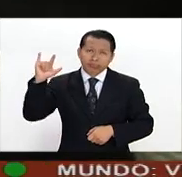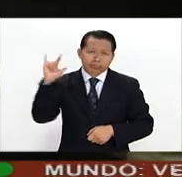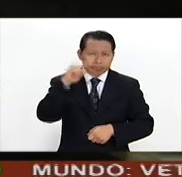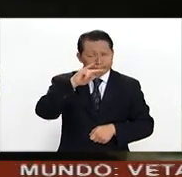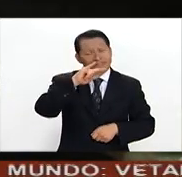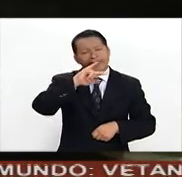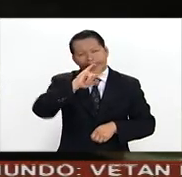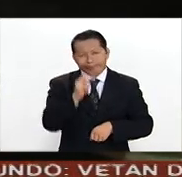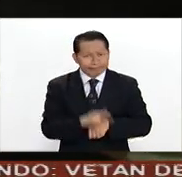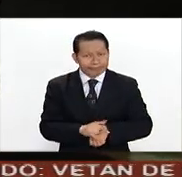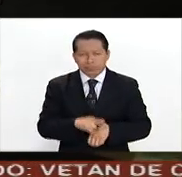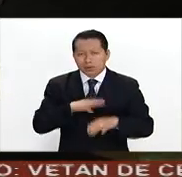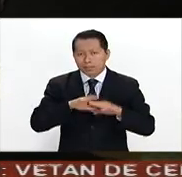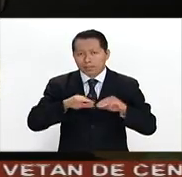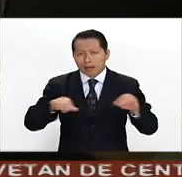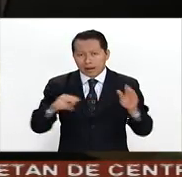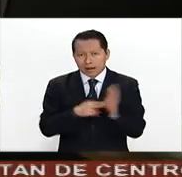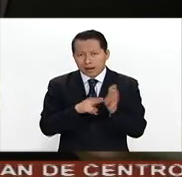Negro.